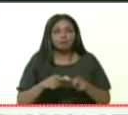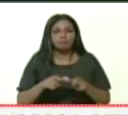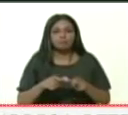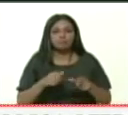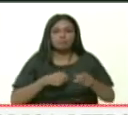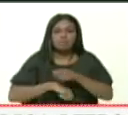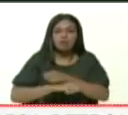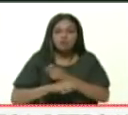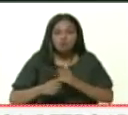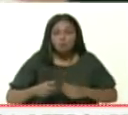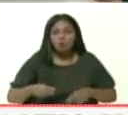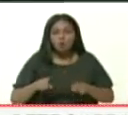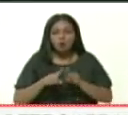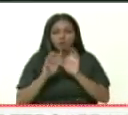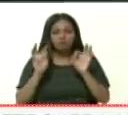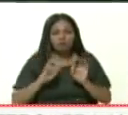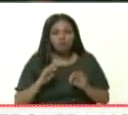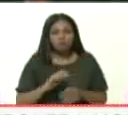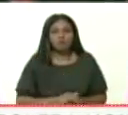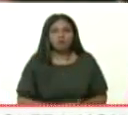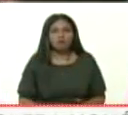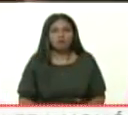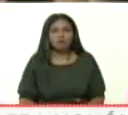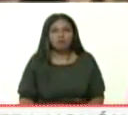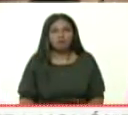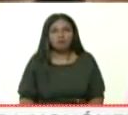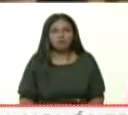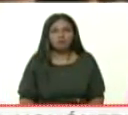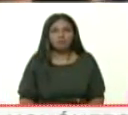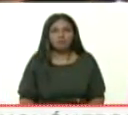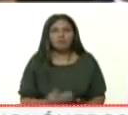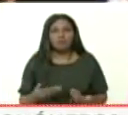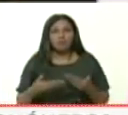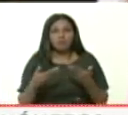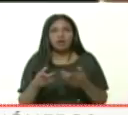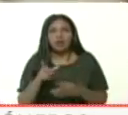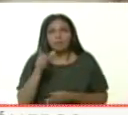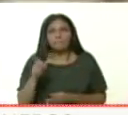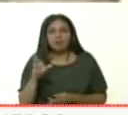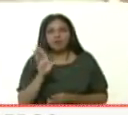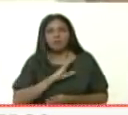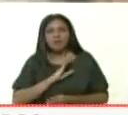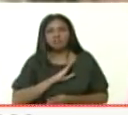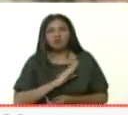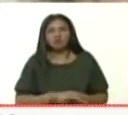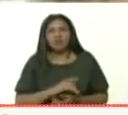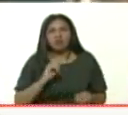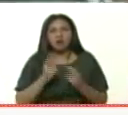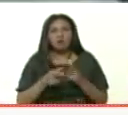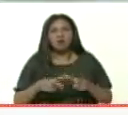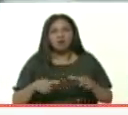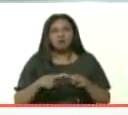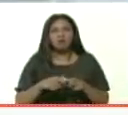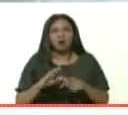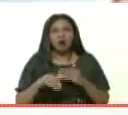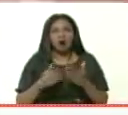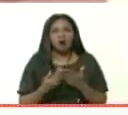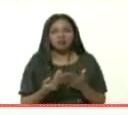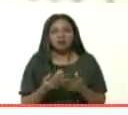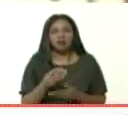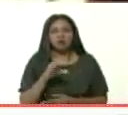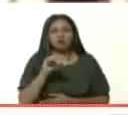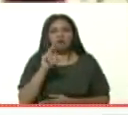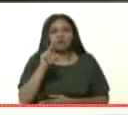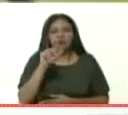Santander. Y allí le entregan a los señores de Iván Duque, a estas personas, y lo trasladan hasta Cúcuta